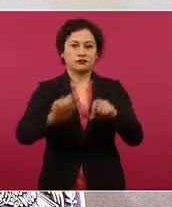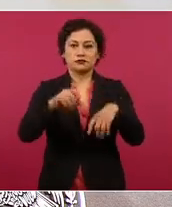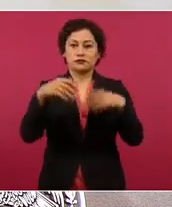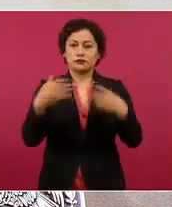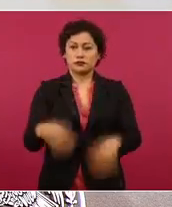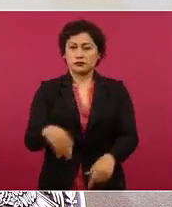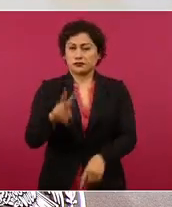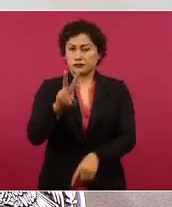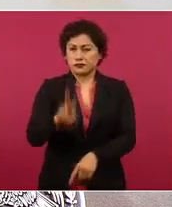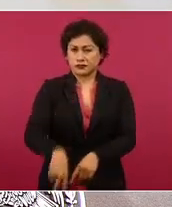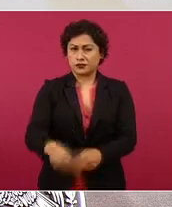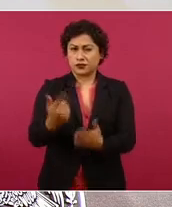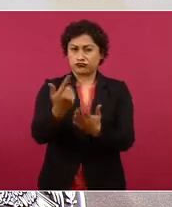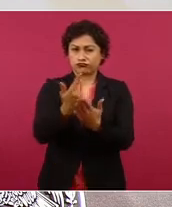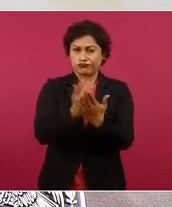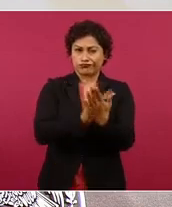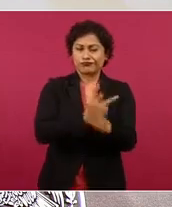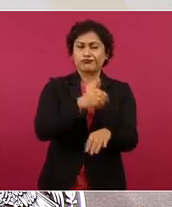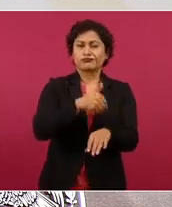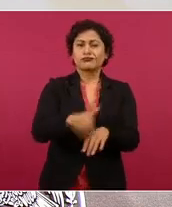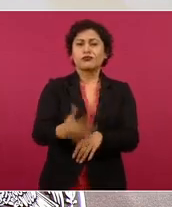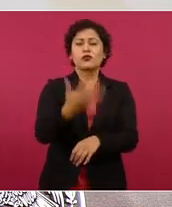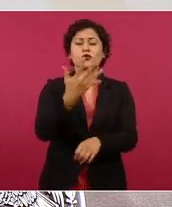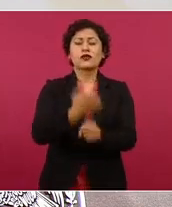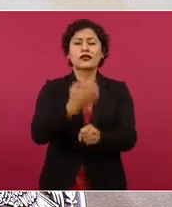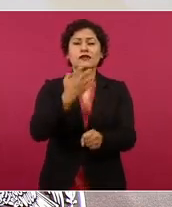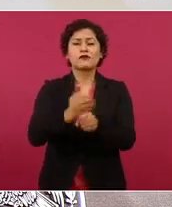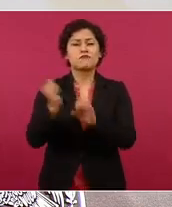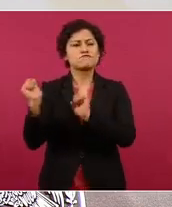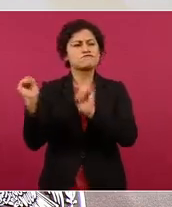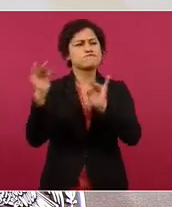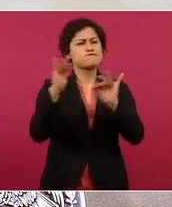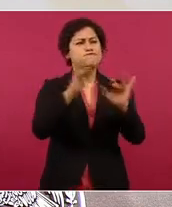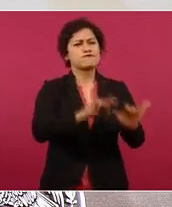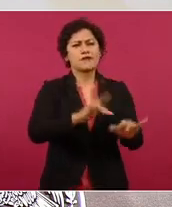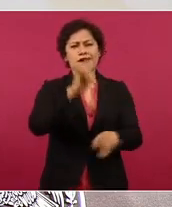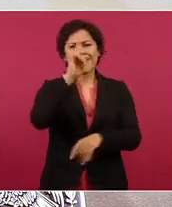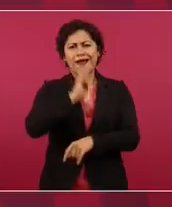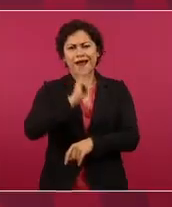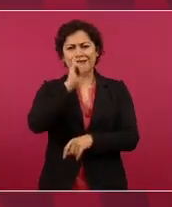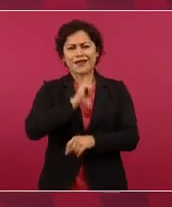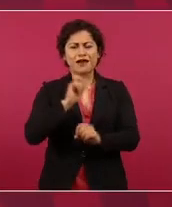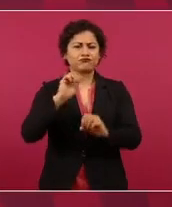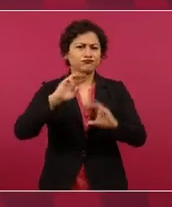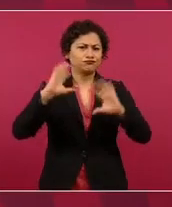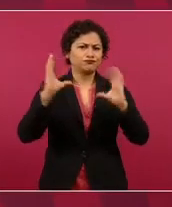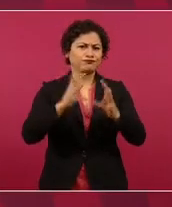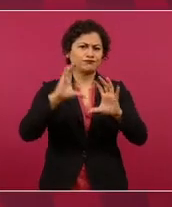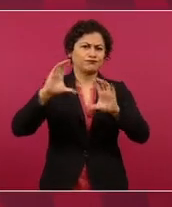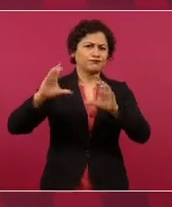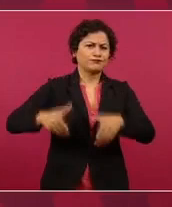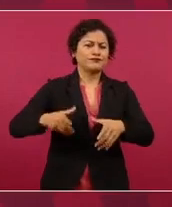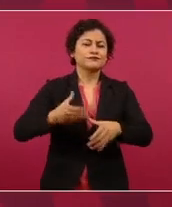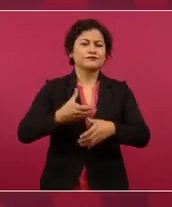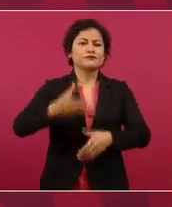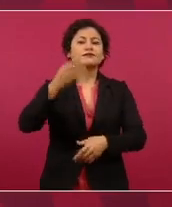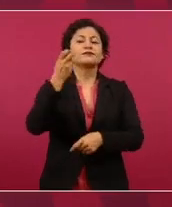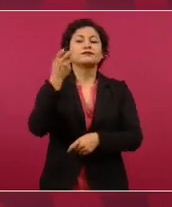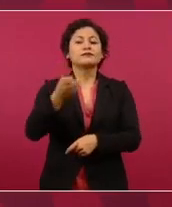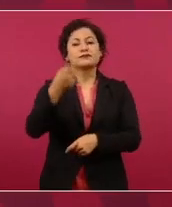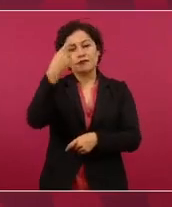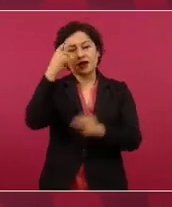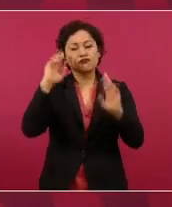la quinta mayor asistencia en el Mundial de Qatar. Este deporte es motivo de reunión y de unión para amigos, para compañeros de